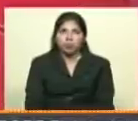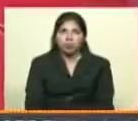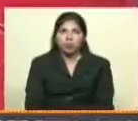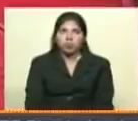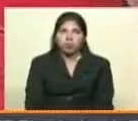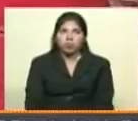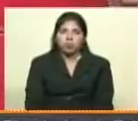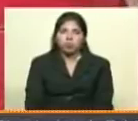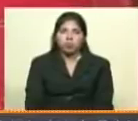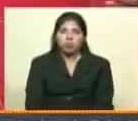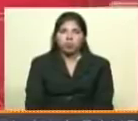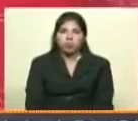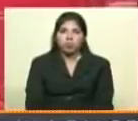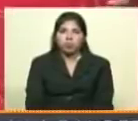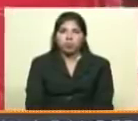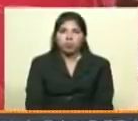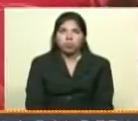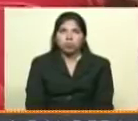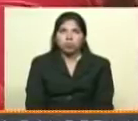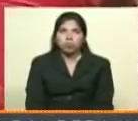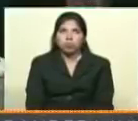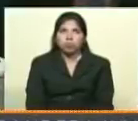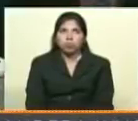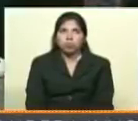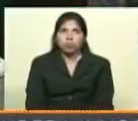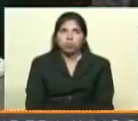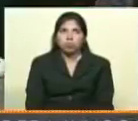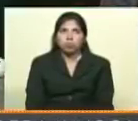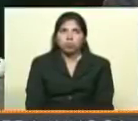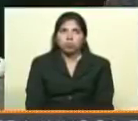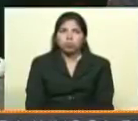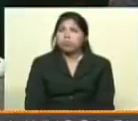allá y me metí por aquí. ¿Puedo hacerle una pregunta?